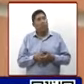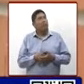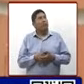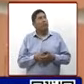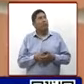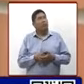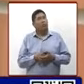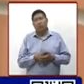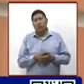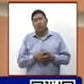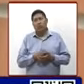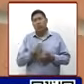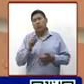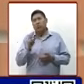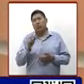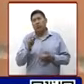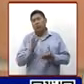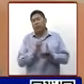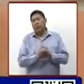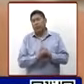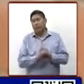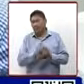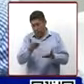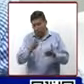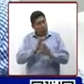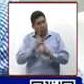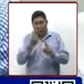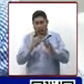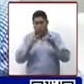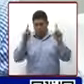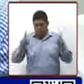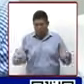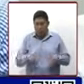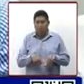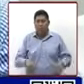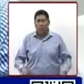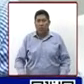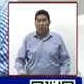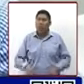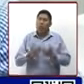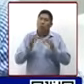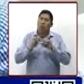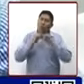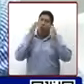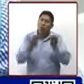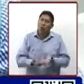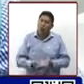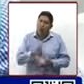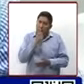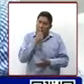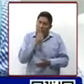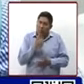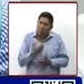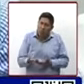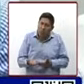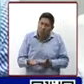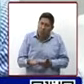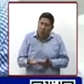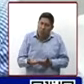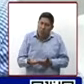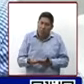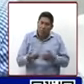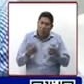porque es... Ya han salido los chicos todavía casi en este mes. Director, El colegio está colaborando con la investigación. Ellos